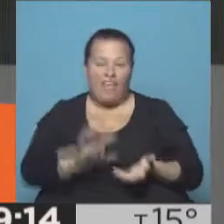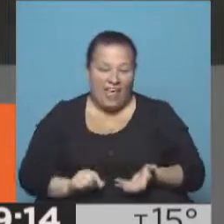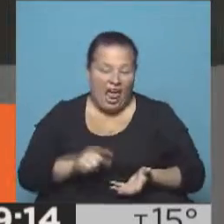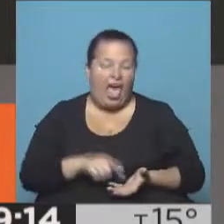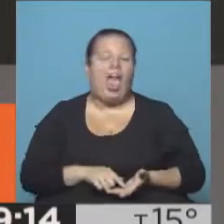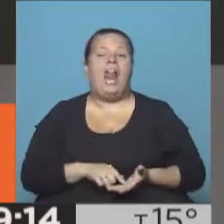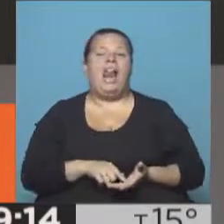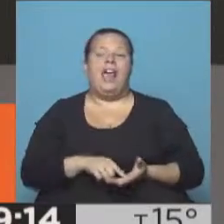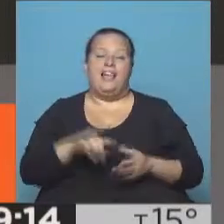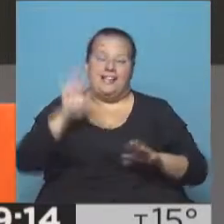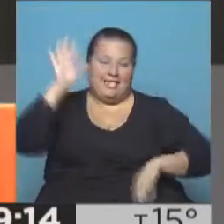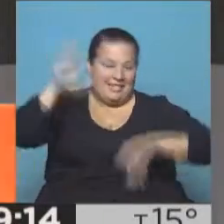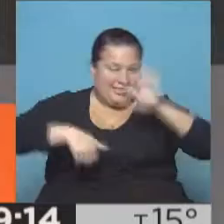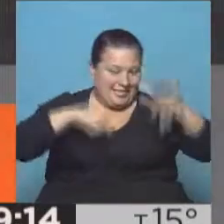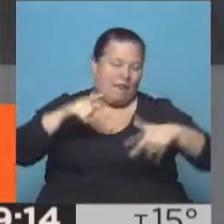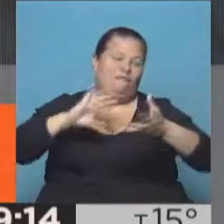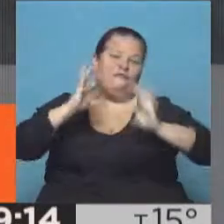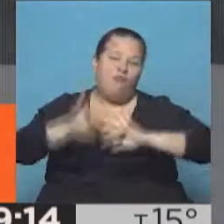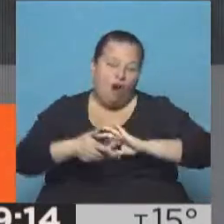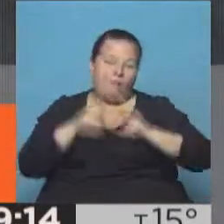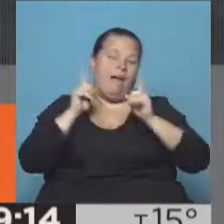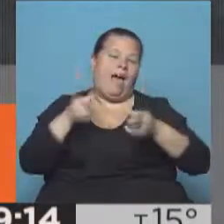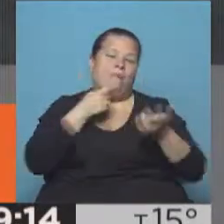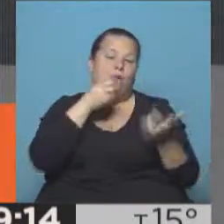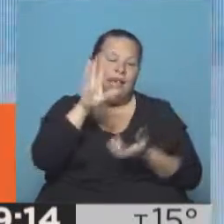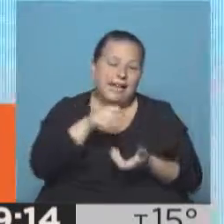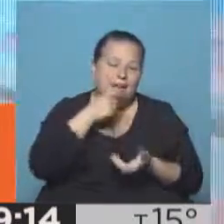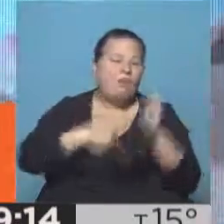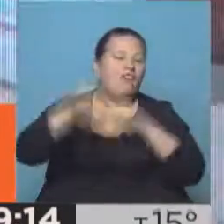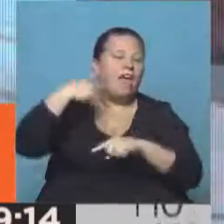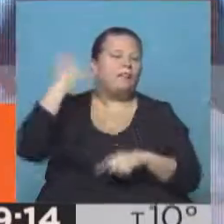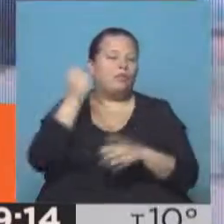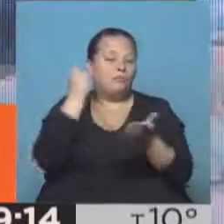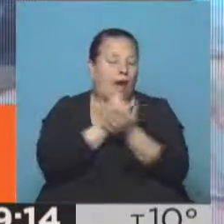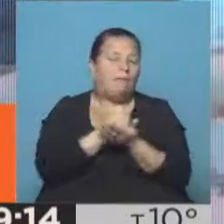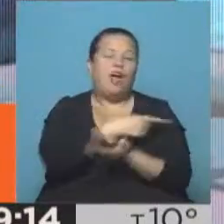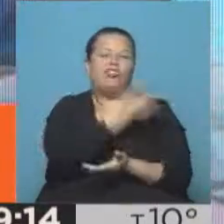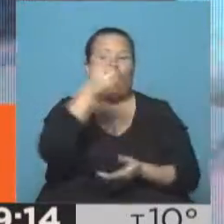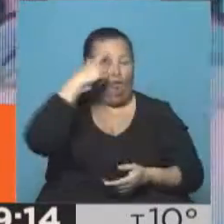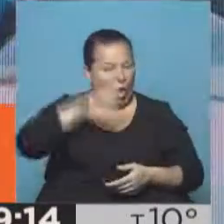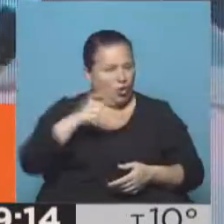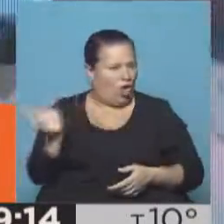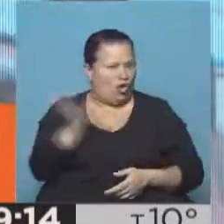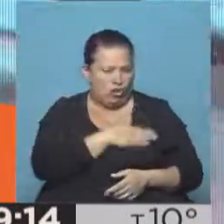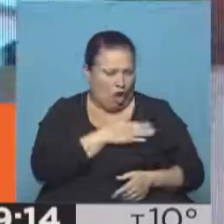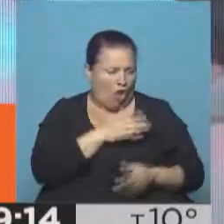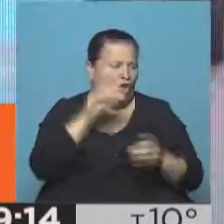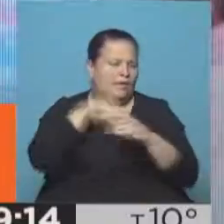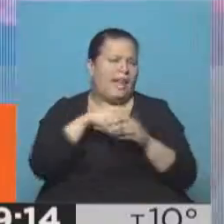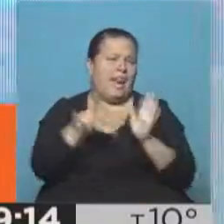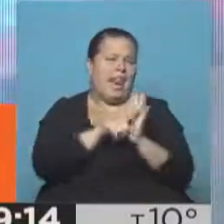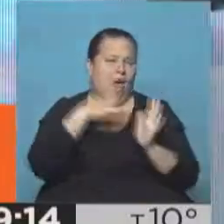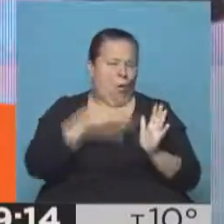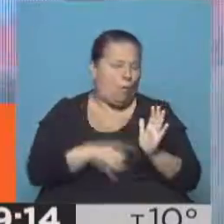que está convocando, o de alguna manera está haciendo ejemplos, dando un antecedente muy importante para que el resto de los jueces, que son todos intérpretes de la